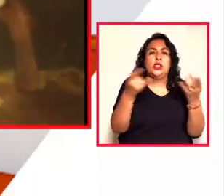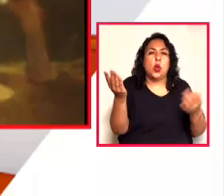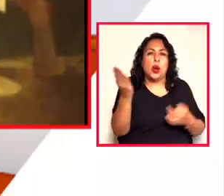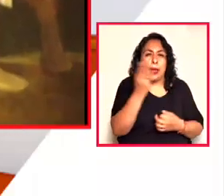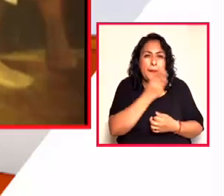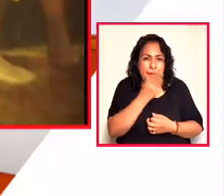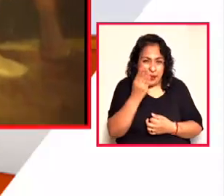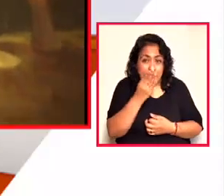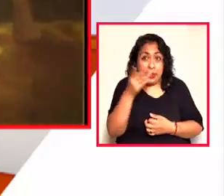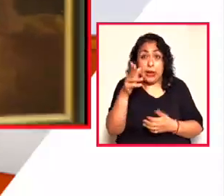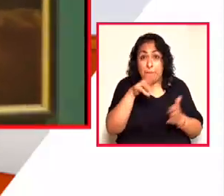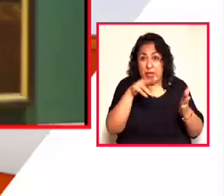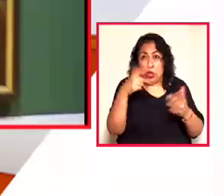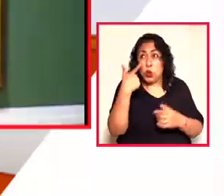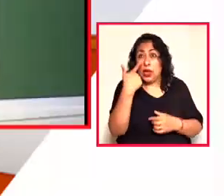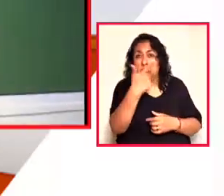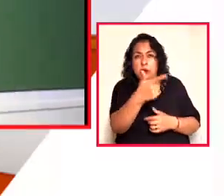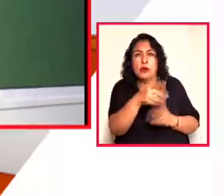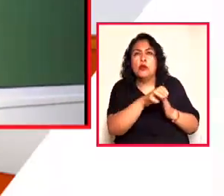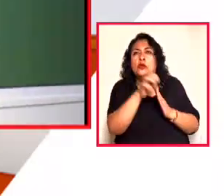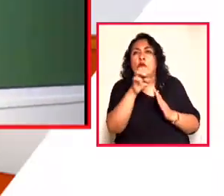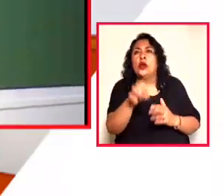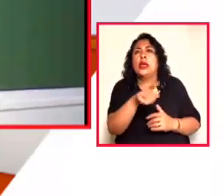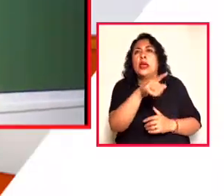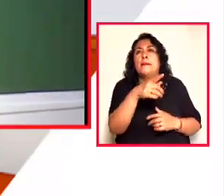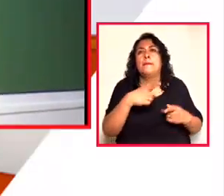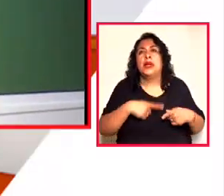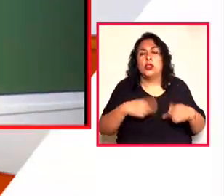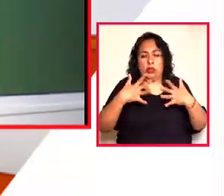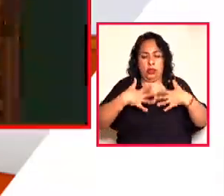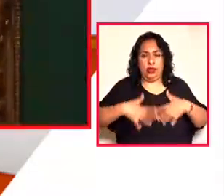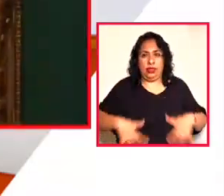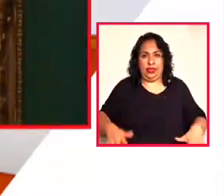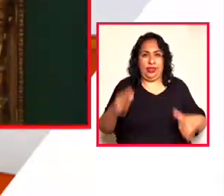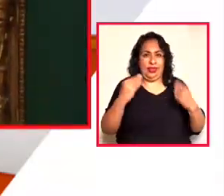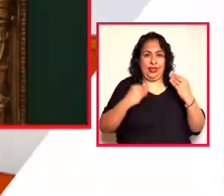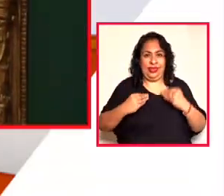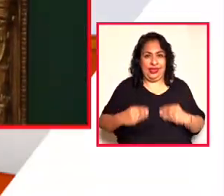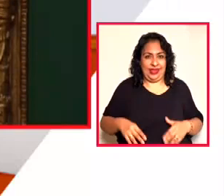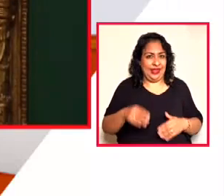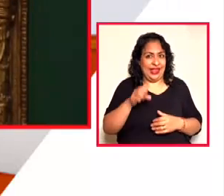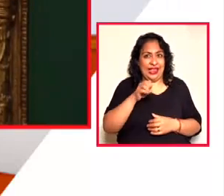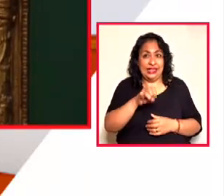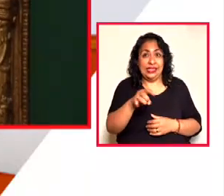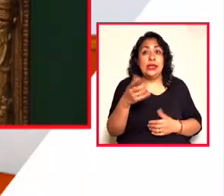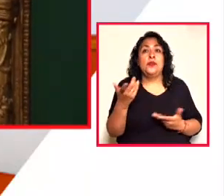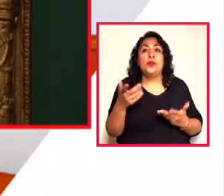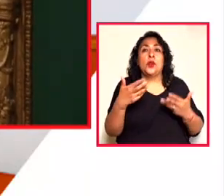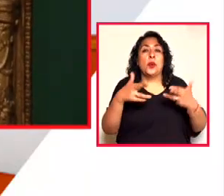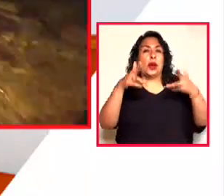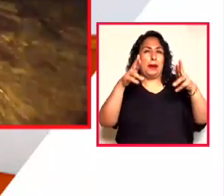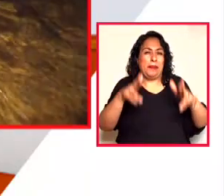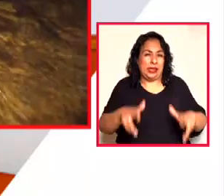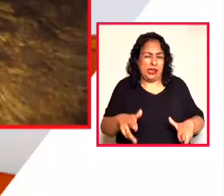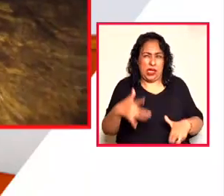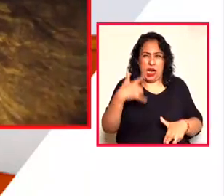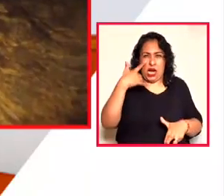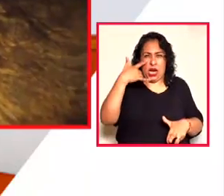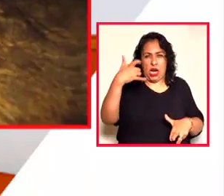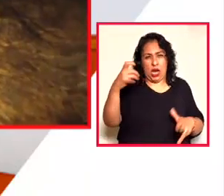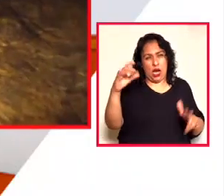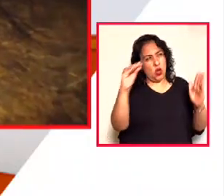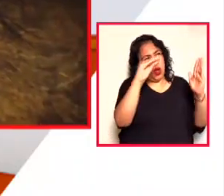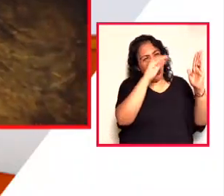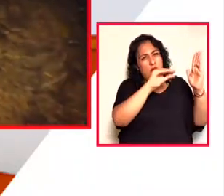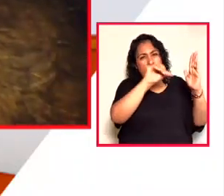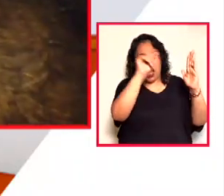varias pinturas se ve, por ejemplo, a neerlandeses vestidos con estos atuendos. Esta manera de representar lo exótico en el arte formaba